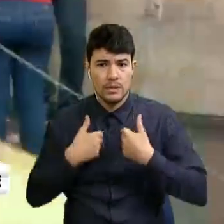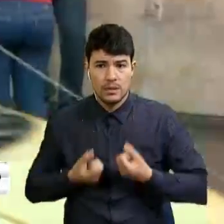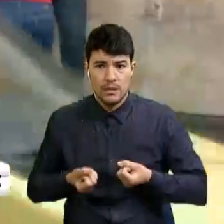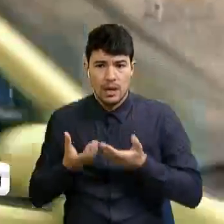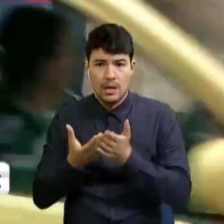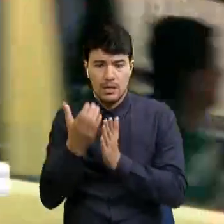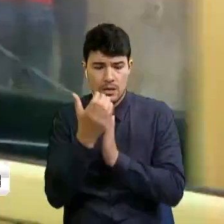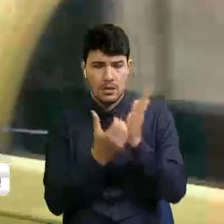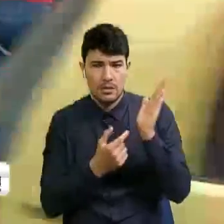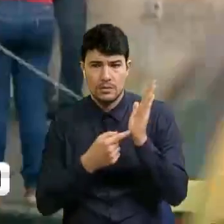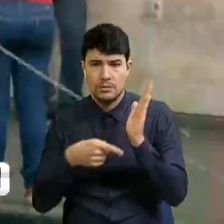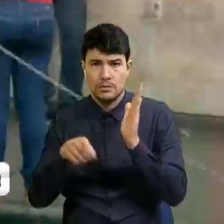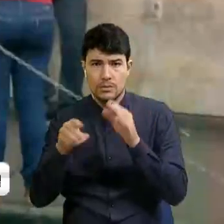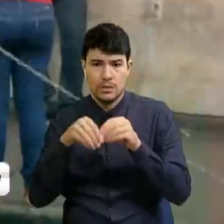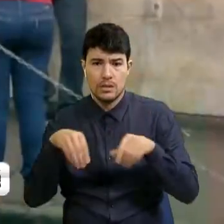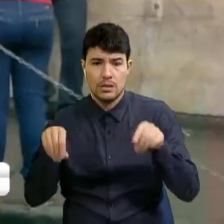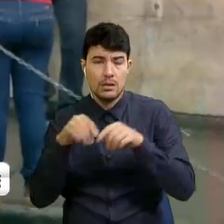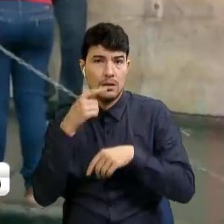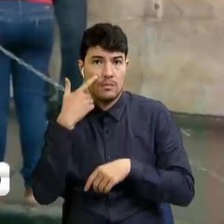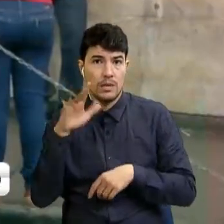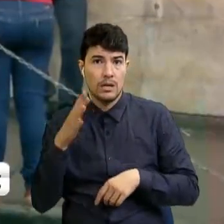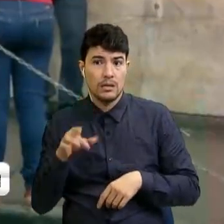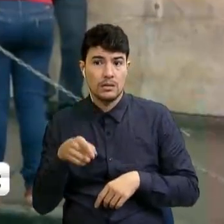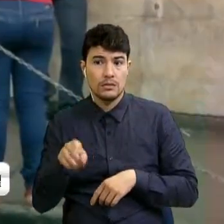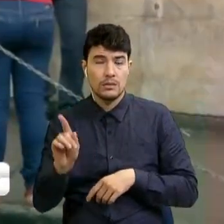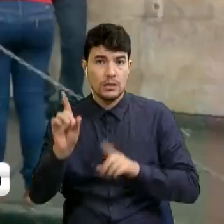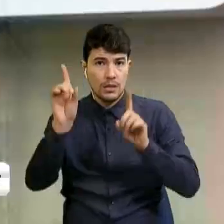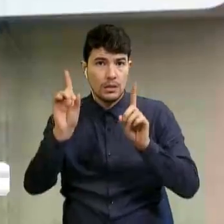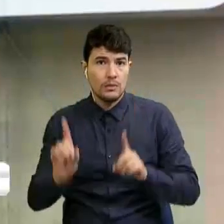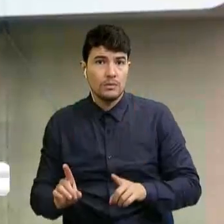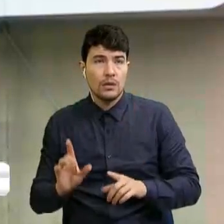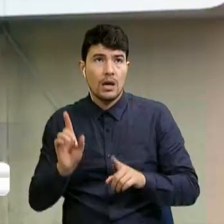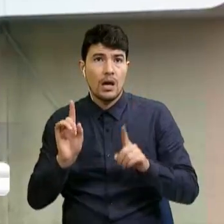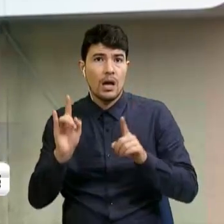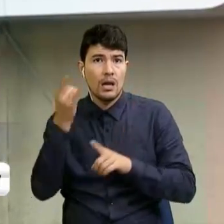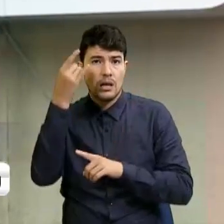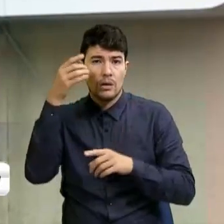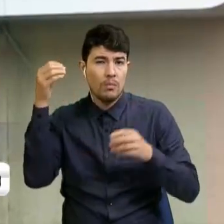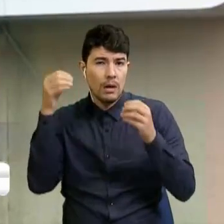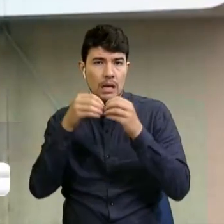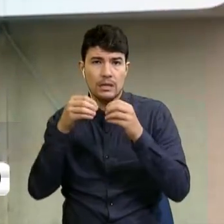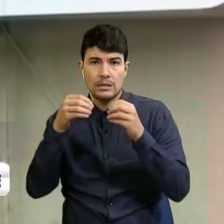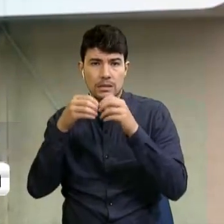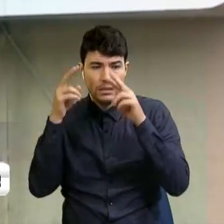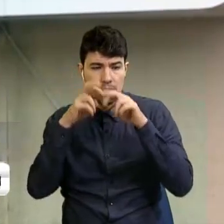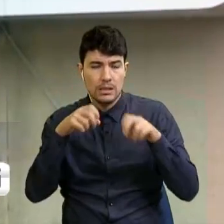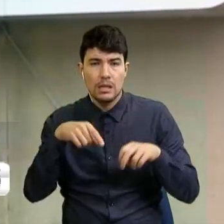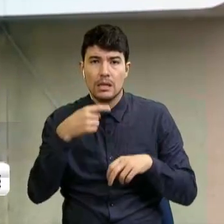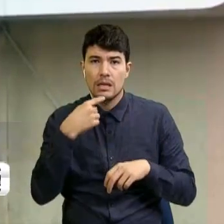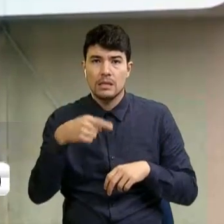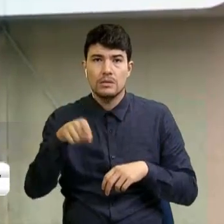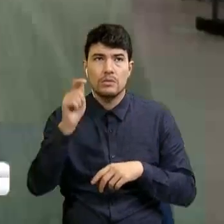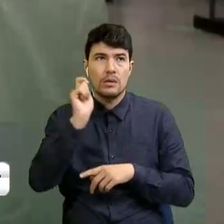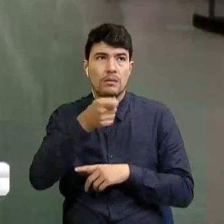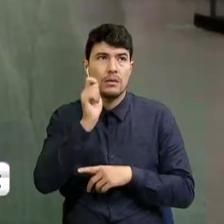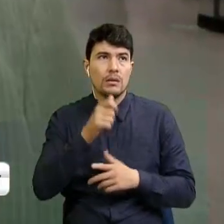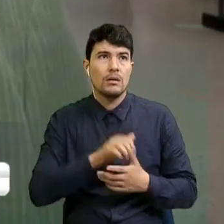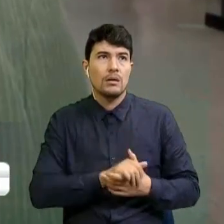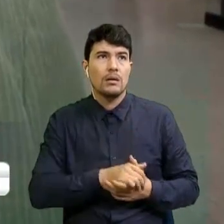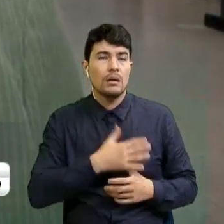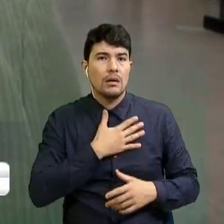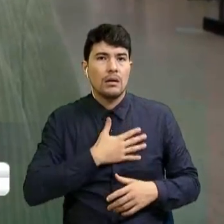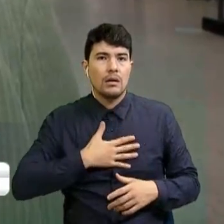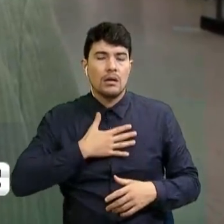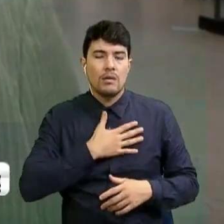por sus lotes al parecer ésta tienen algo más allá de fondo aseguró el abogado los inconformes son